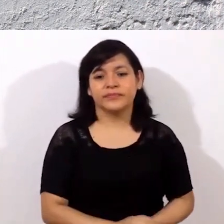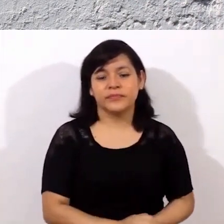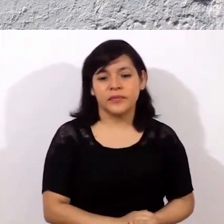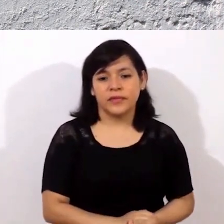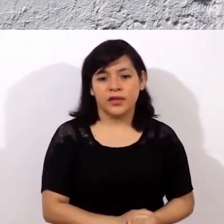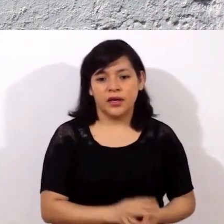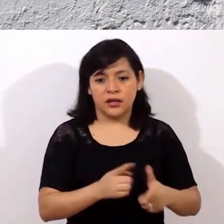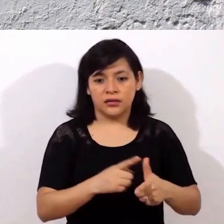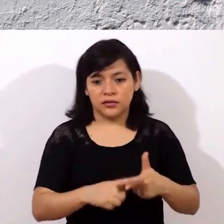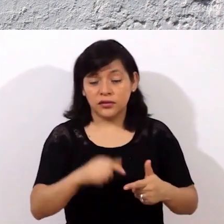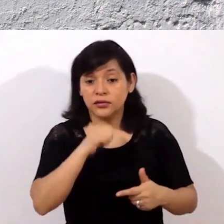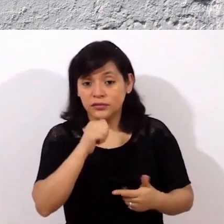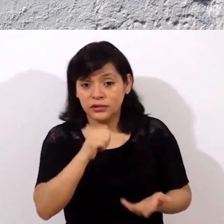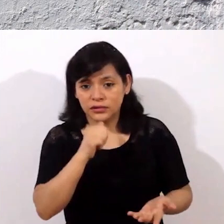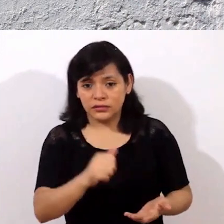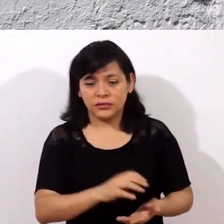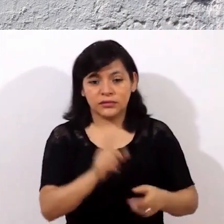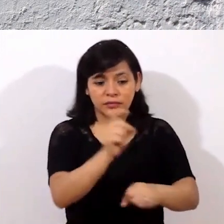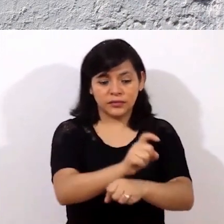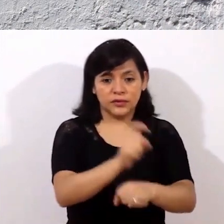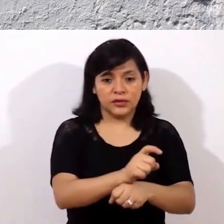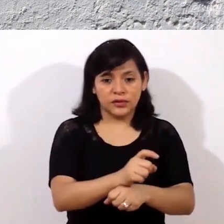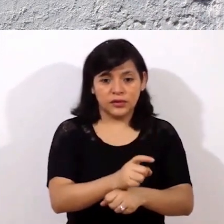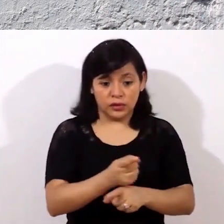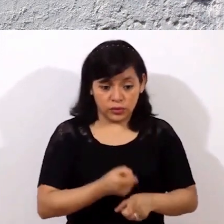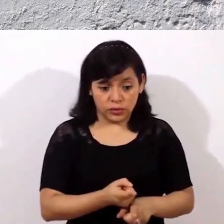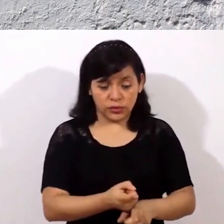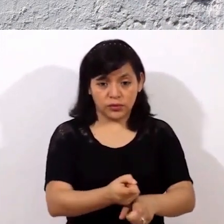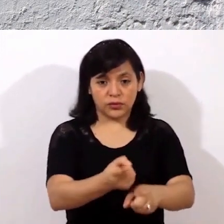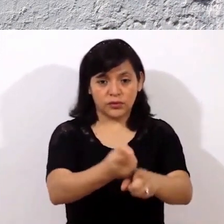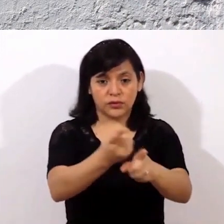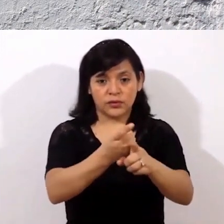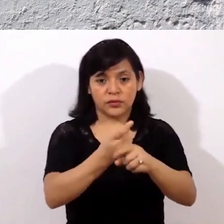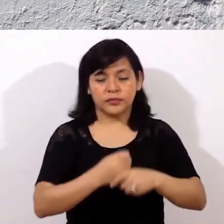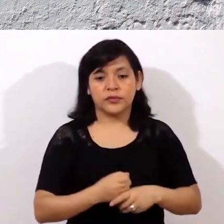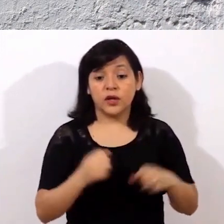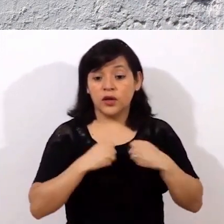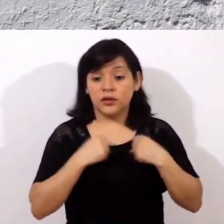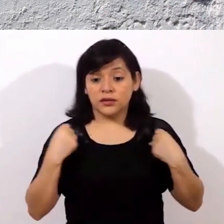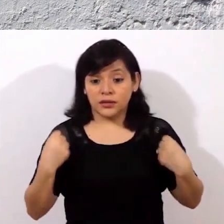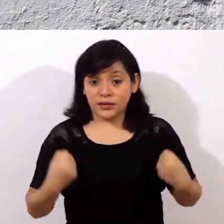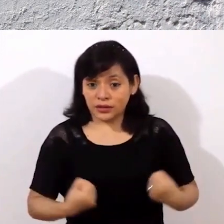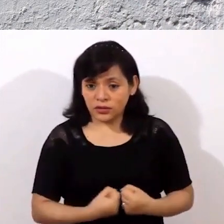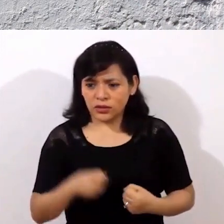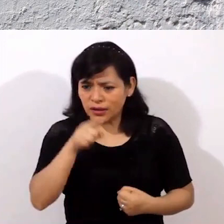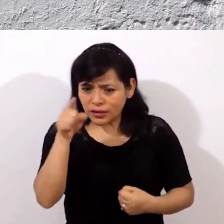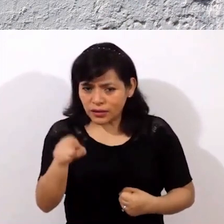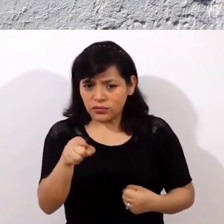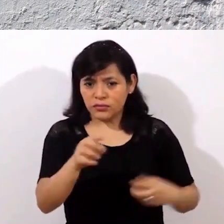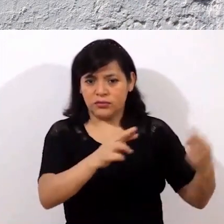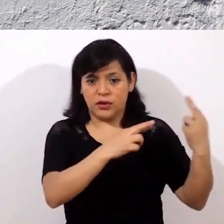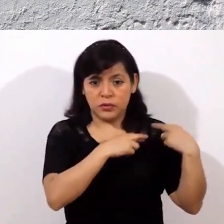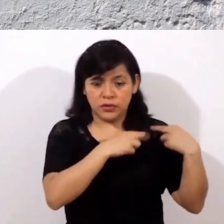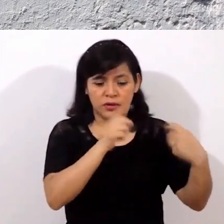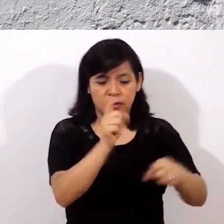que guían menos aún. Así que, si a los sacerdotes les competía enseñar la ley, también en